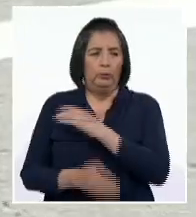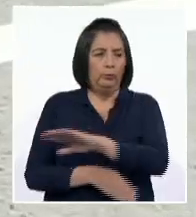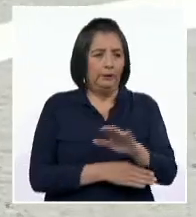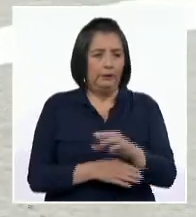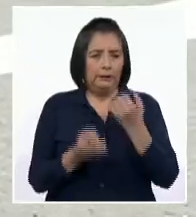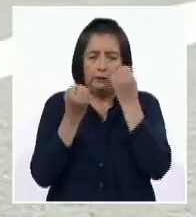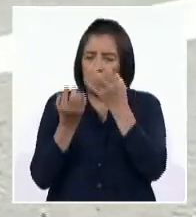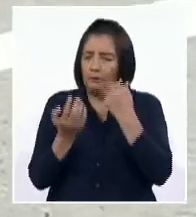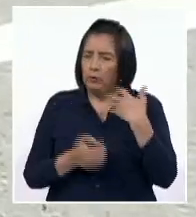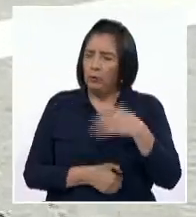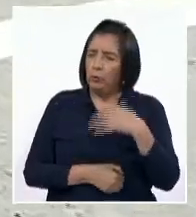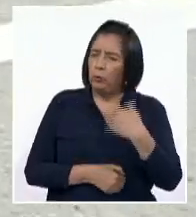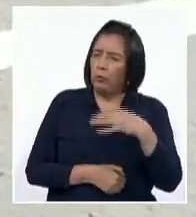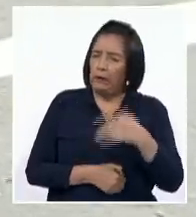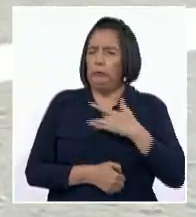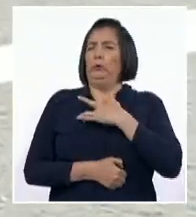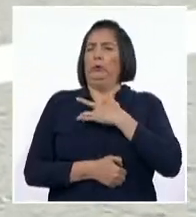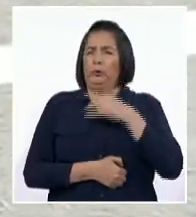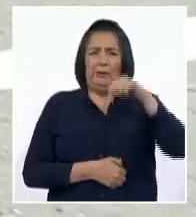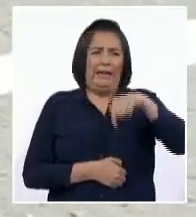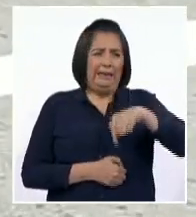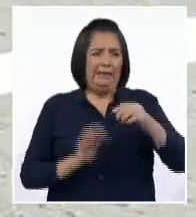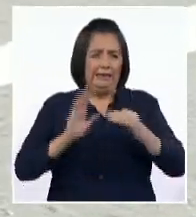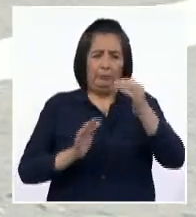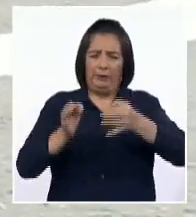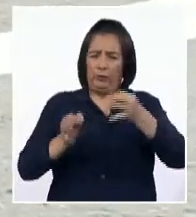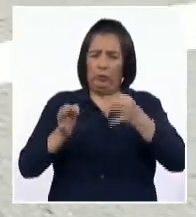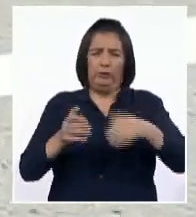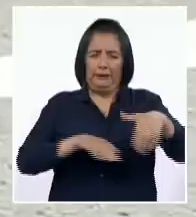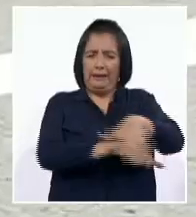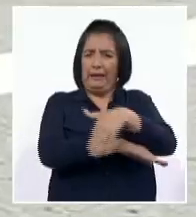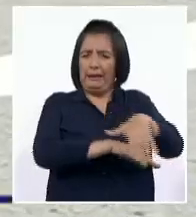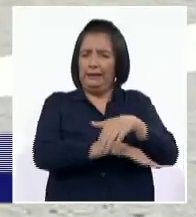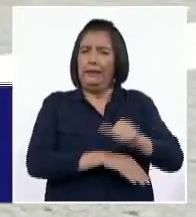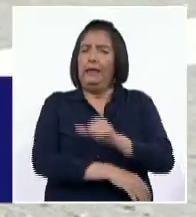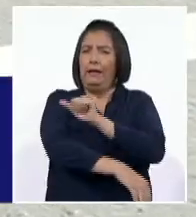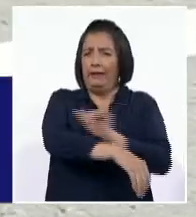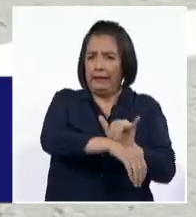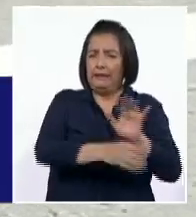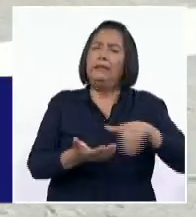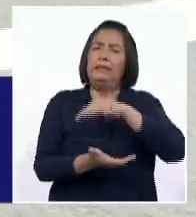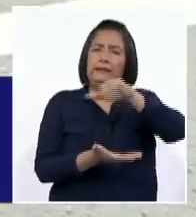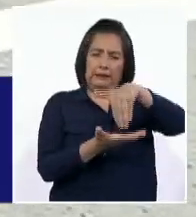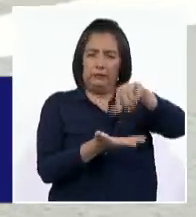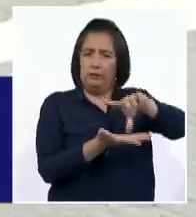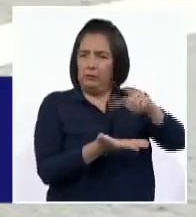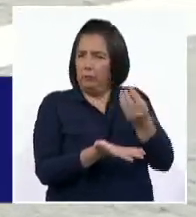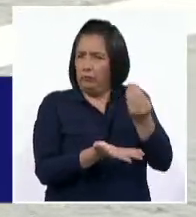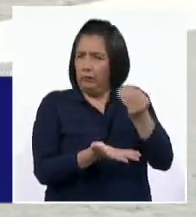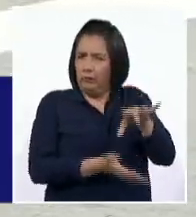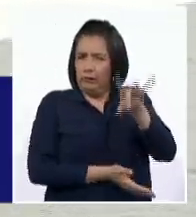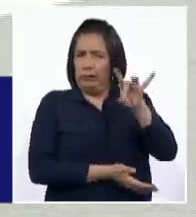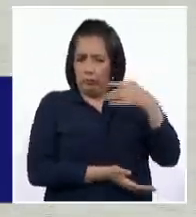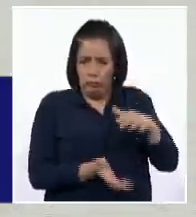abajo es una información que ha generado gran conmoción aquí en el Poder Judicial, eso en la avenida Abancay, en el centro de Lima, precisamente por el hallazgo ya